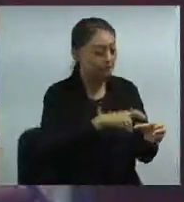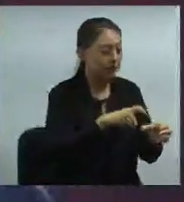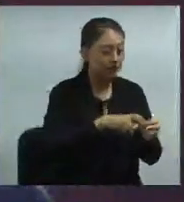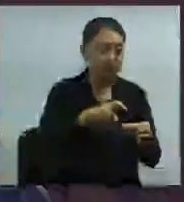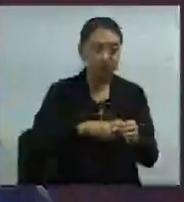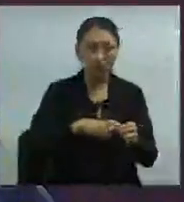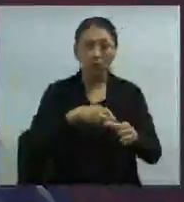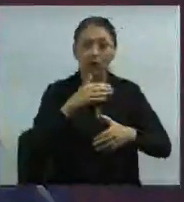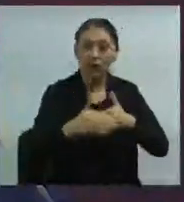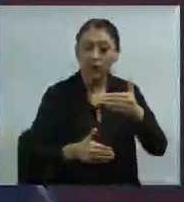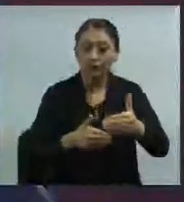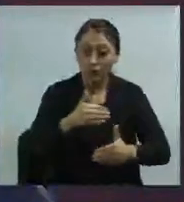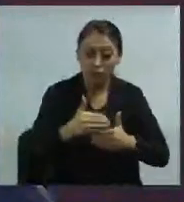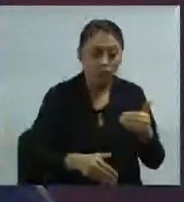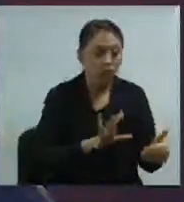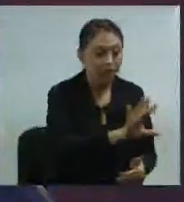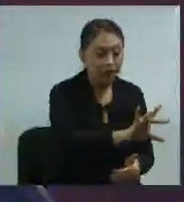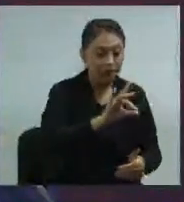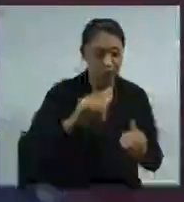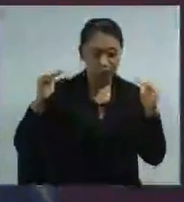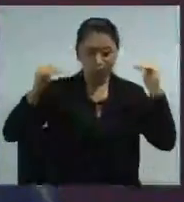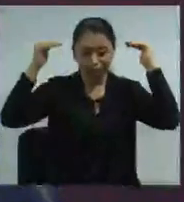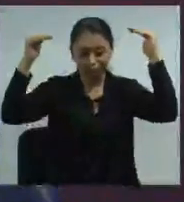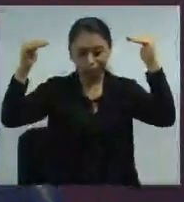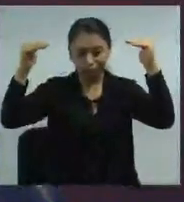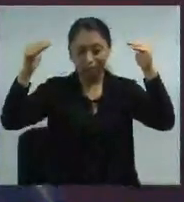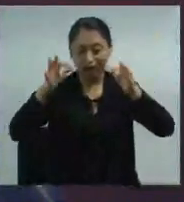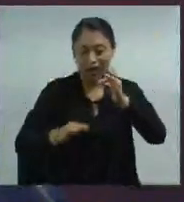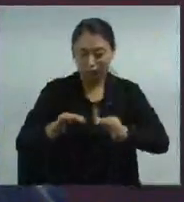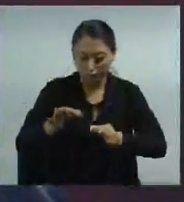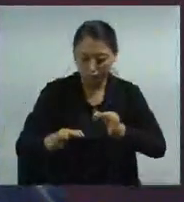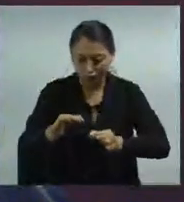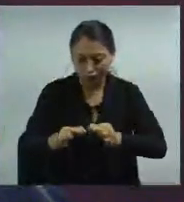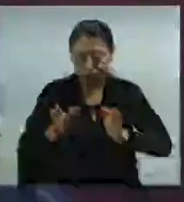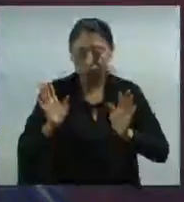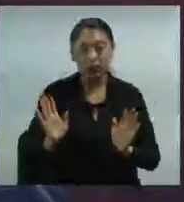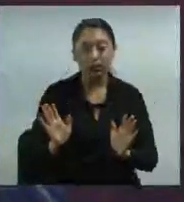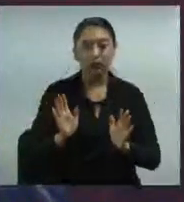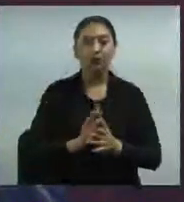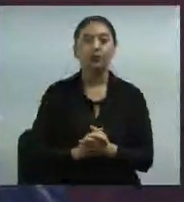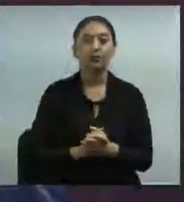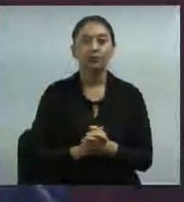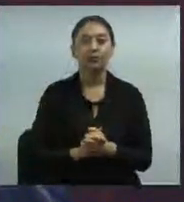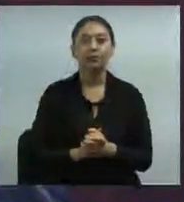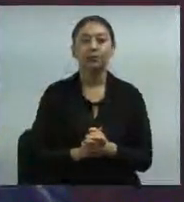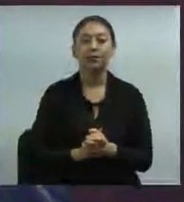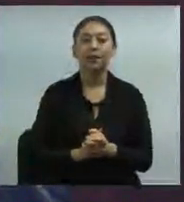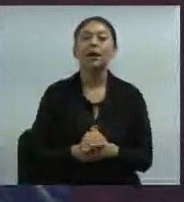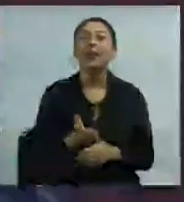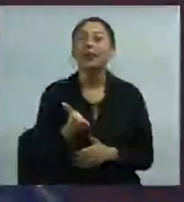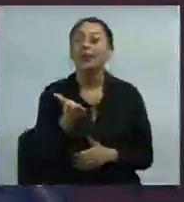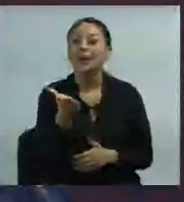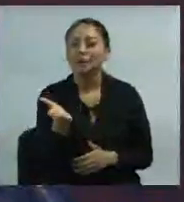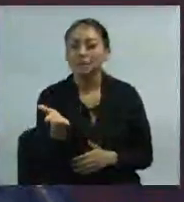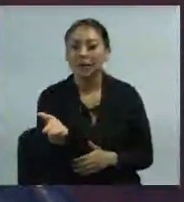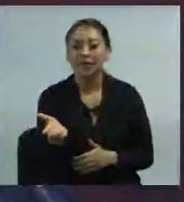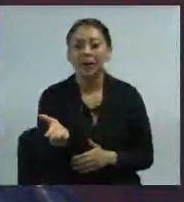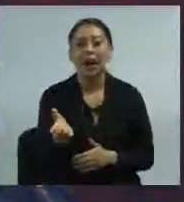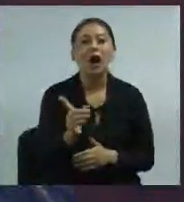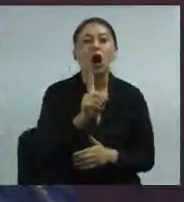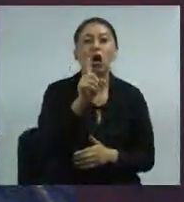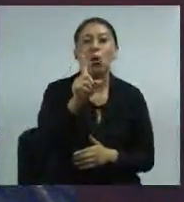el proceso de elección de magistrados a la Corte Suprema de Justicia y Cortes de Apelación, le pide a un ente